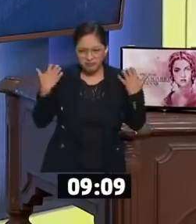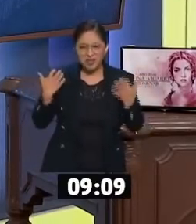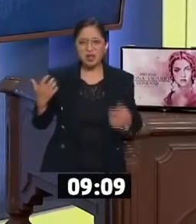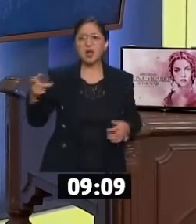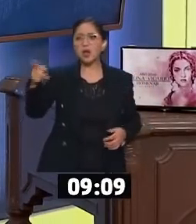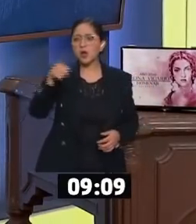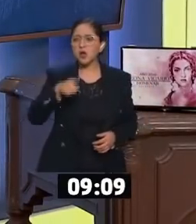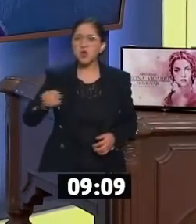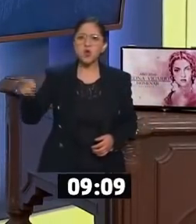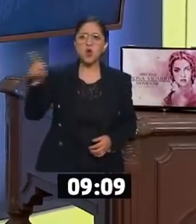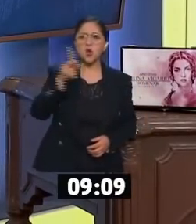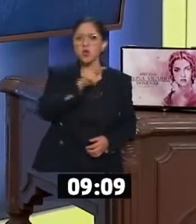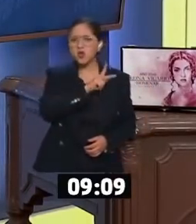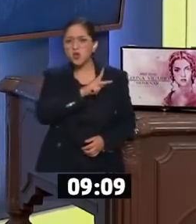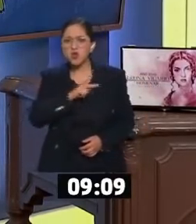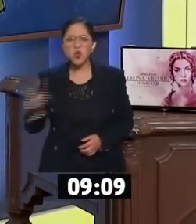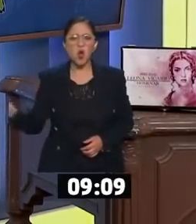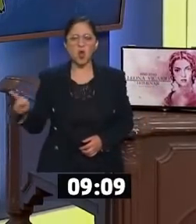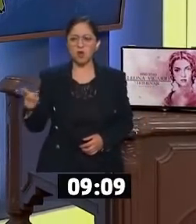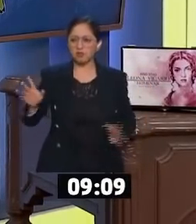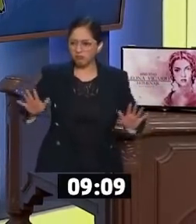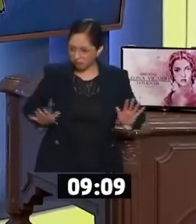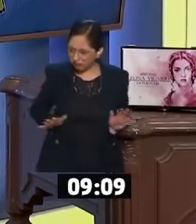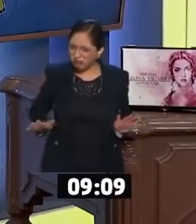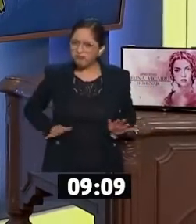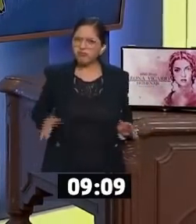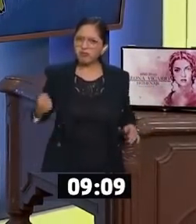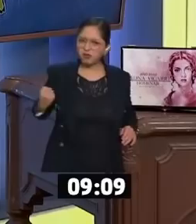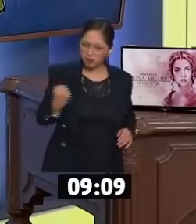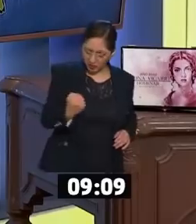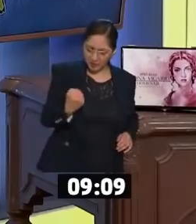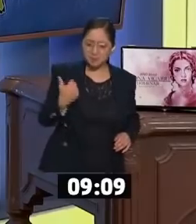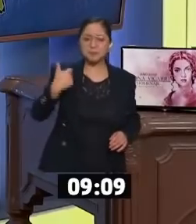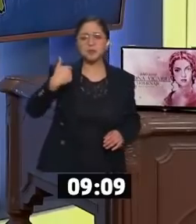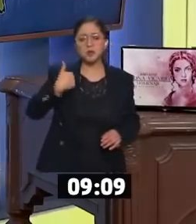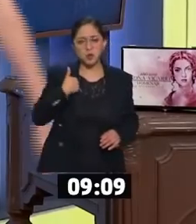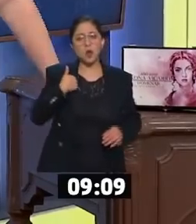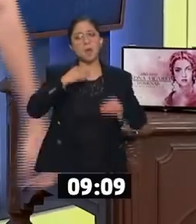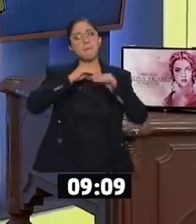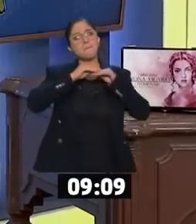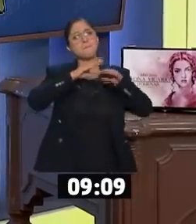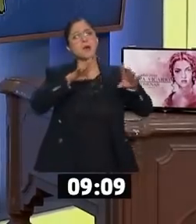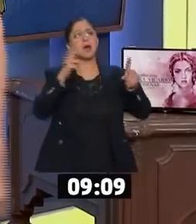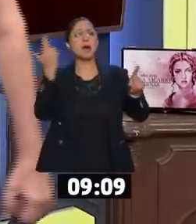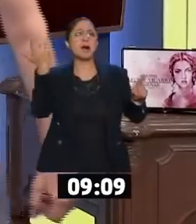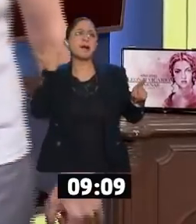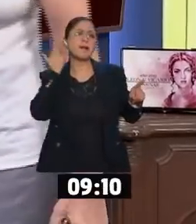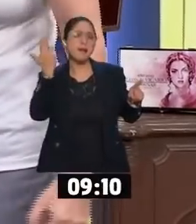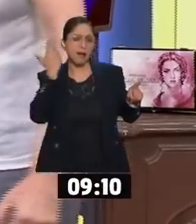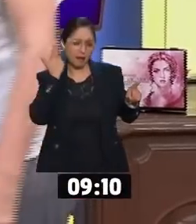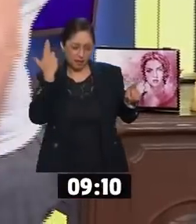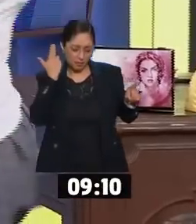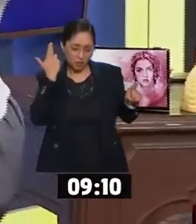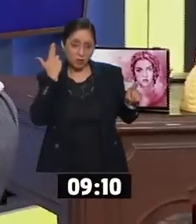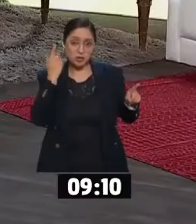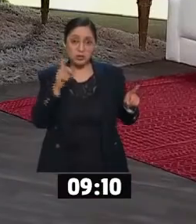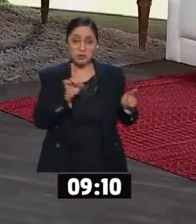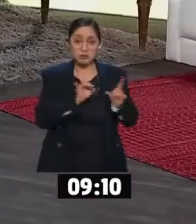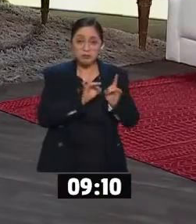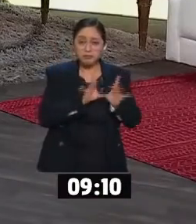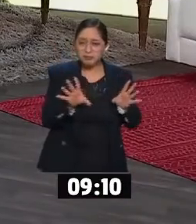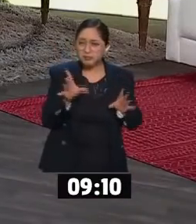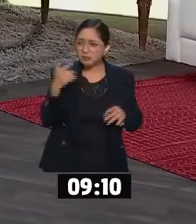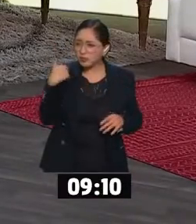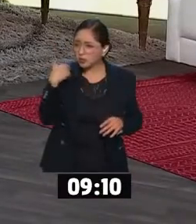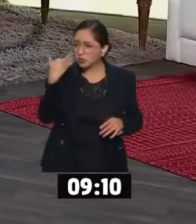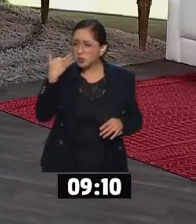todos bien aguerridos. Y entonces yo estaba ahí transmitiendo para el radio y empieza el corredero de gente.